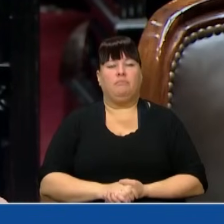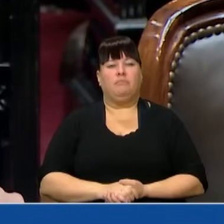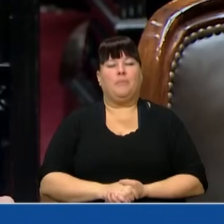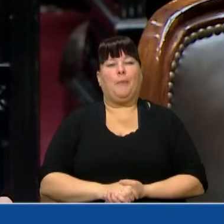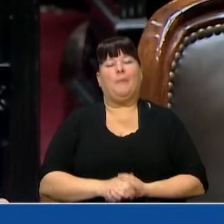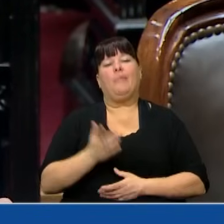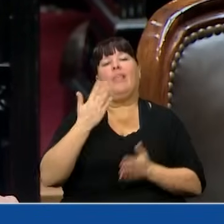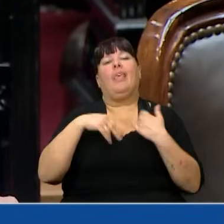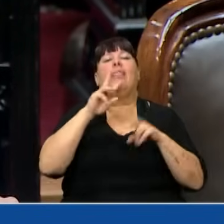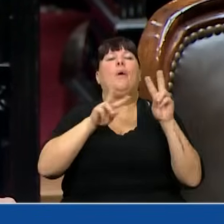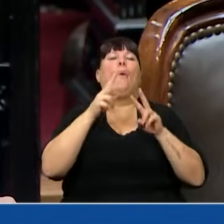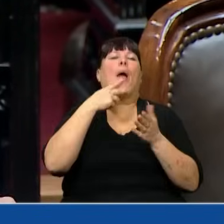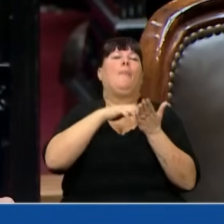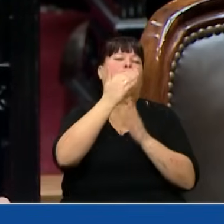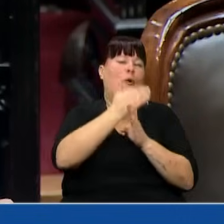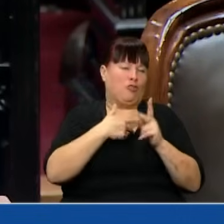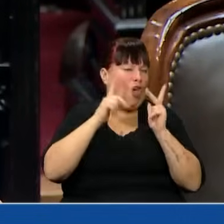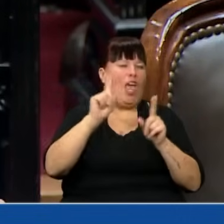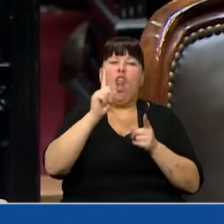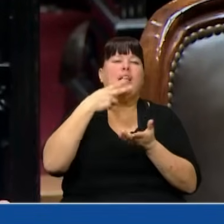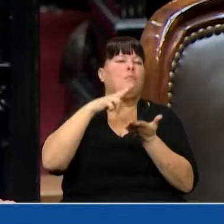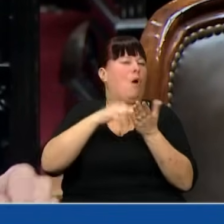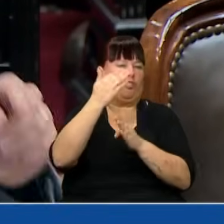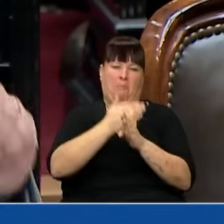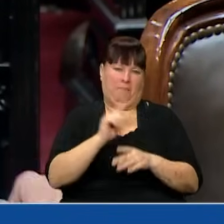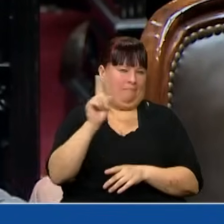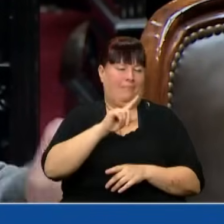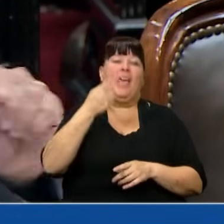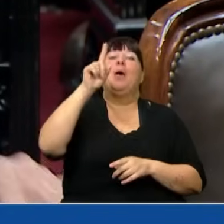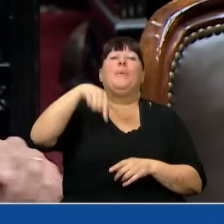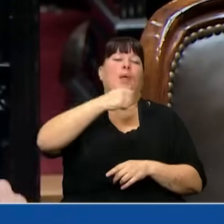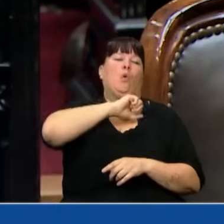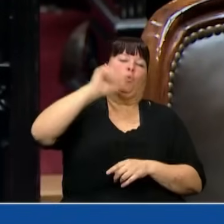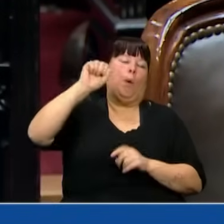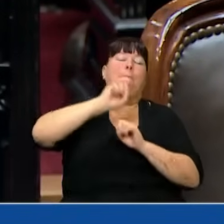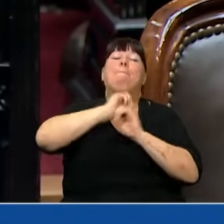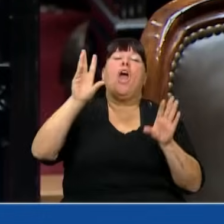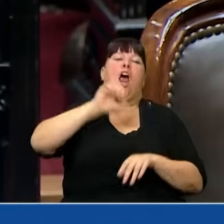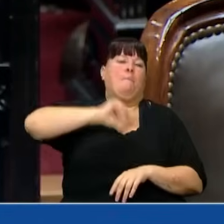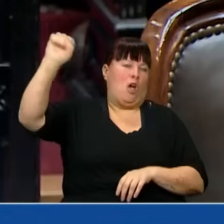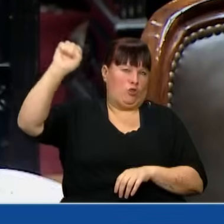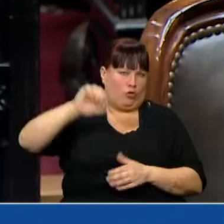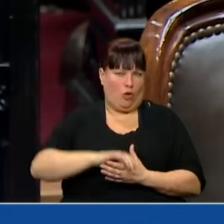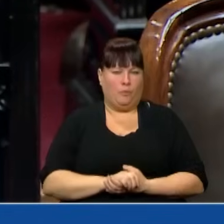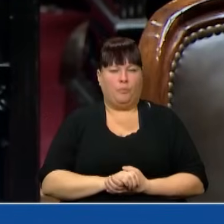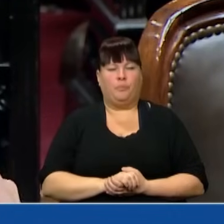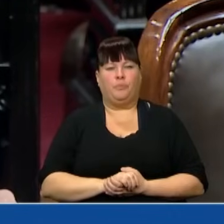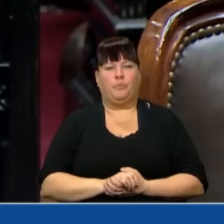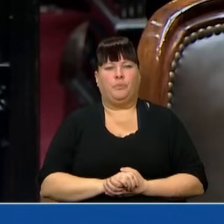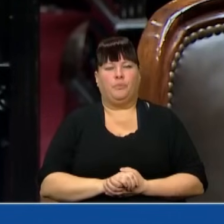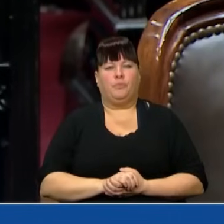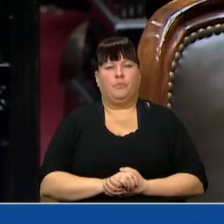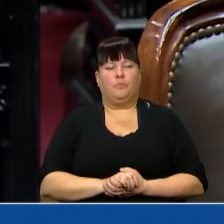La excusa es la baja de impuestos, pero ya lo dije, no es una baja de impuestos, es la suba del peor impuesto, el impuesto